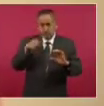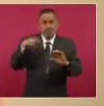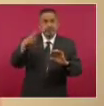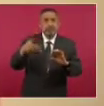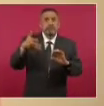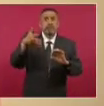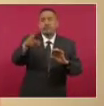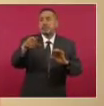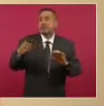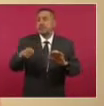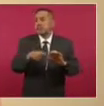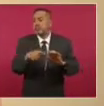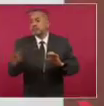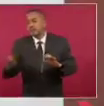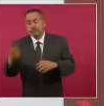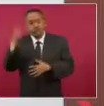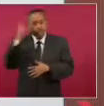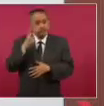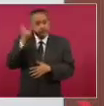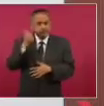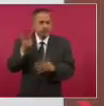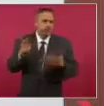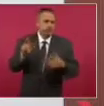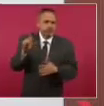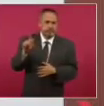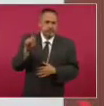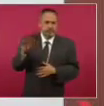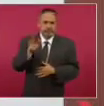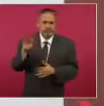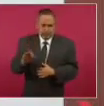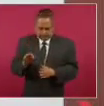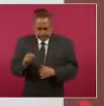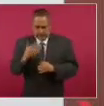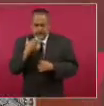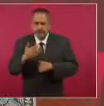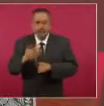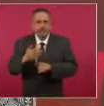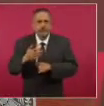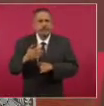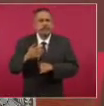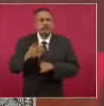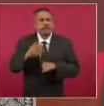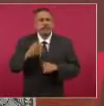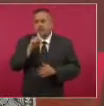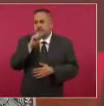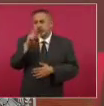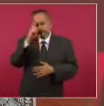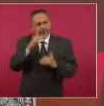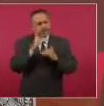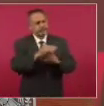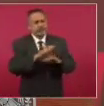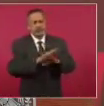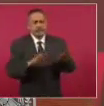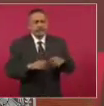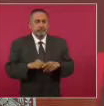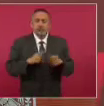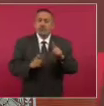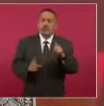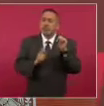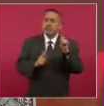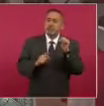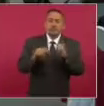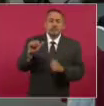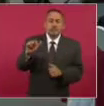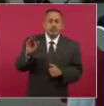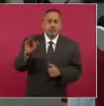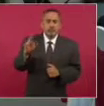el 70% del salario. También para poner un freno a los abusos de cobros de las AFORES